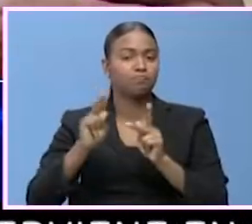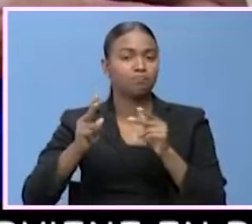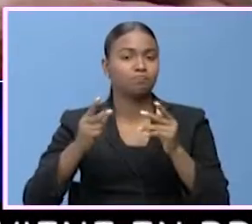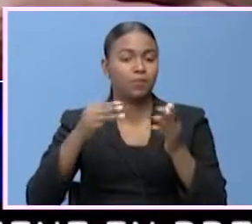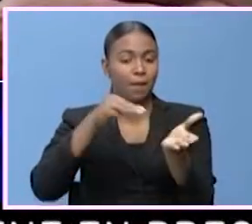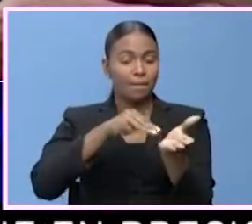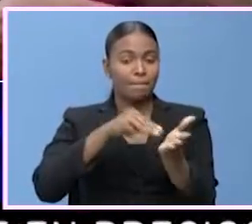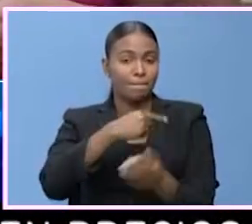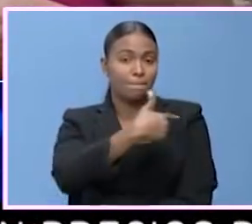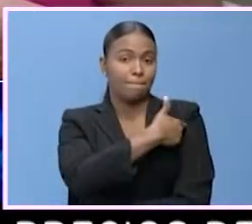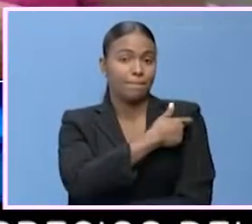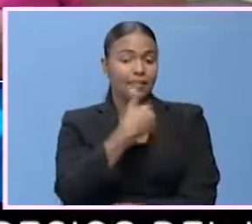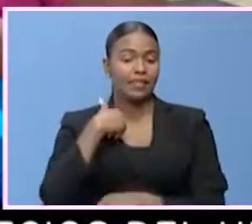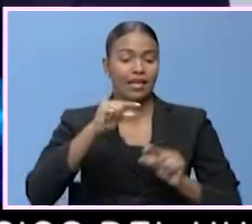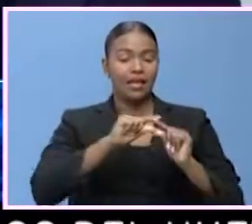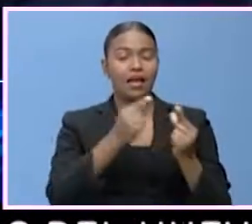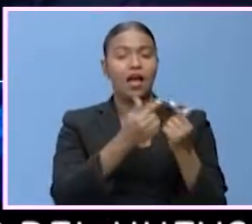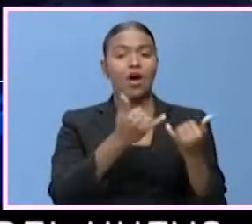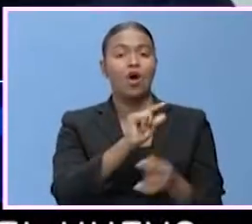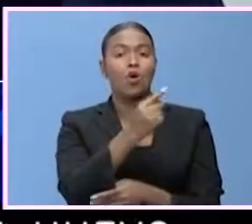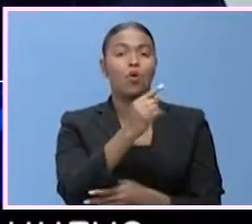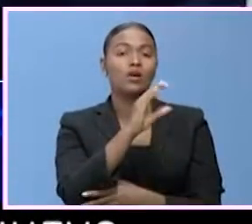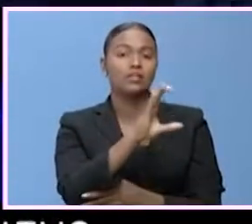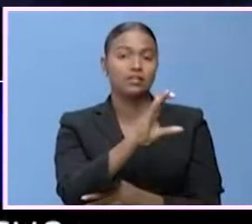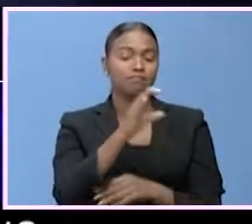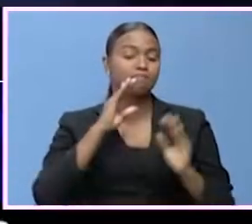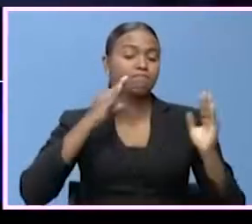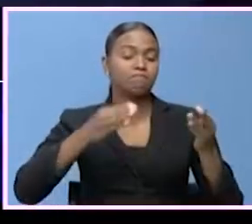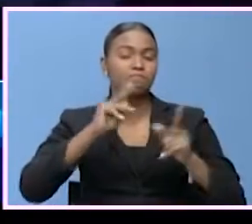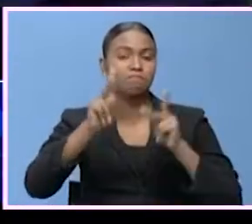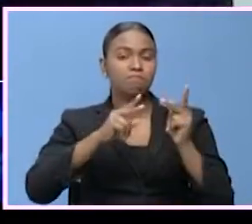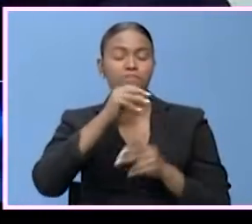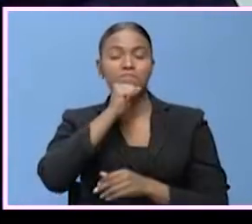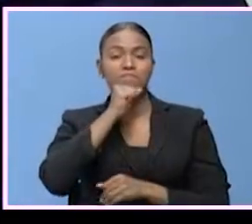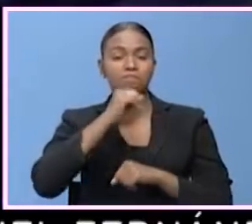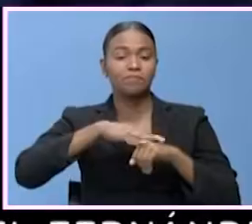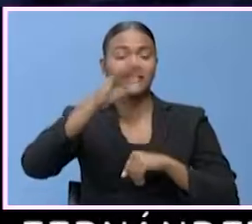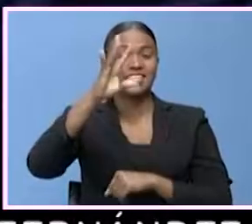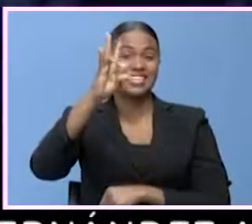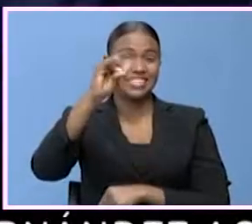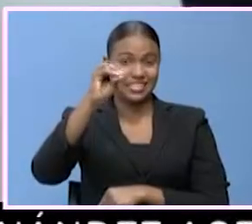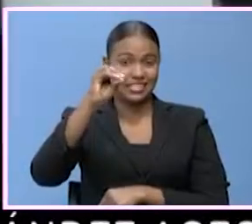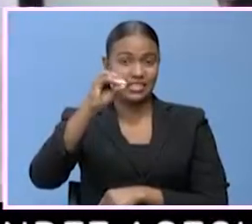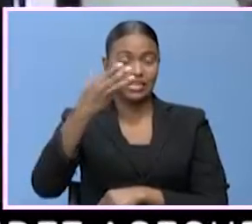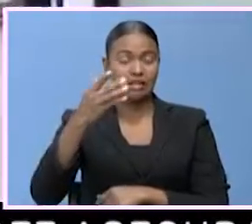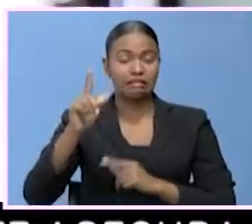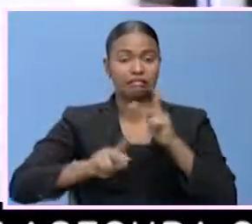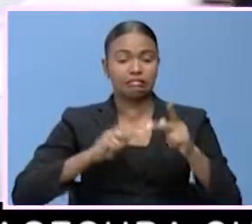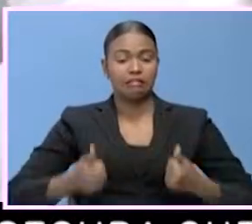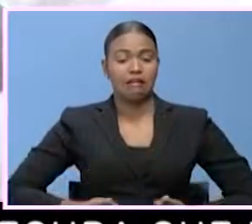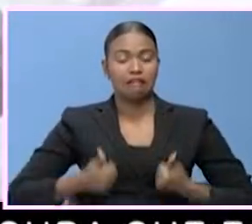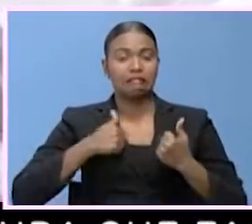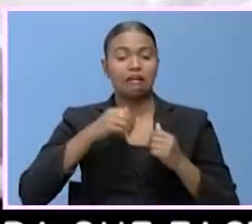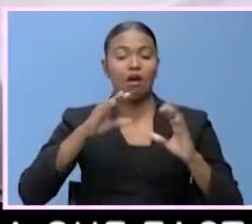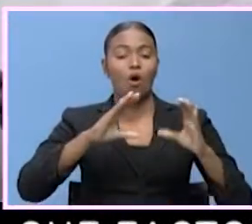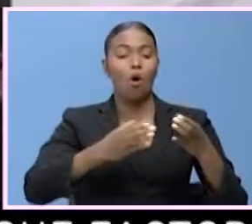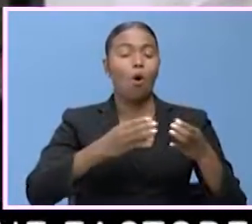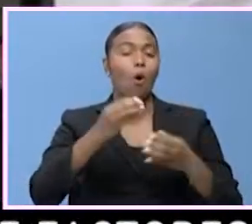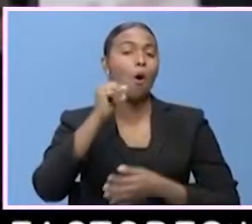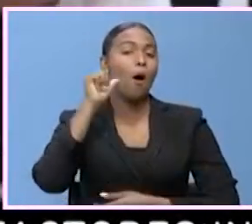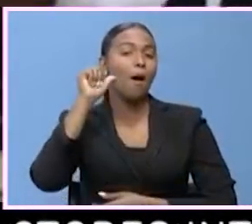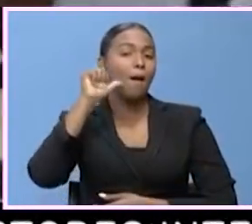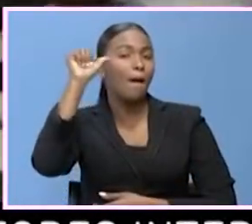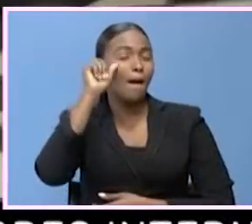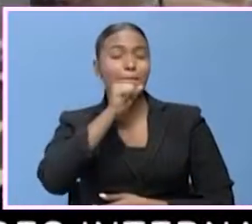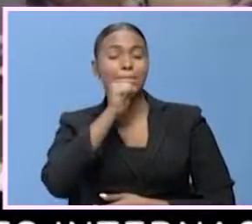se encuentra en la fase 1C, dirigida a las personas mayores de 70 años, a los residentes en hogares de ancianos y a